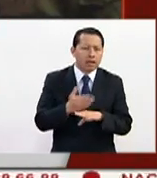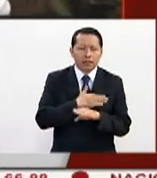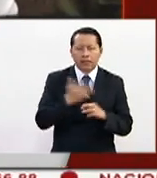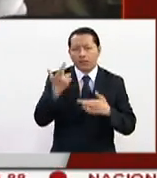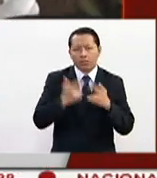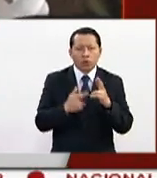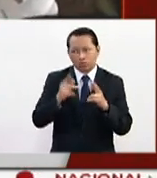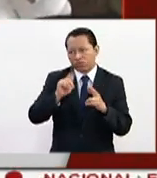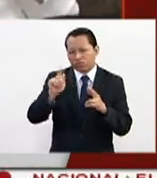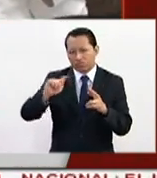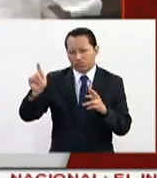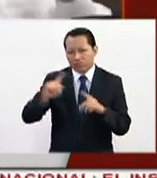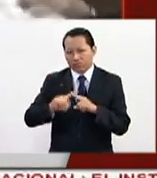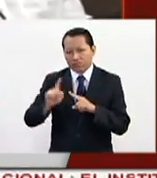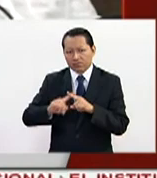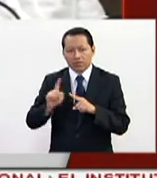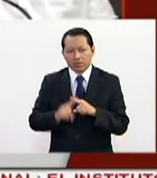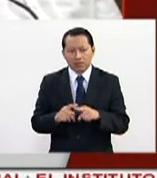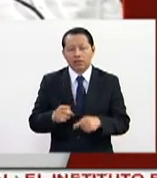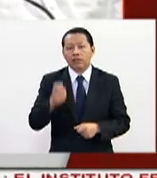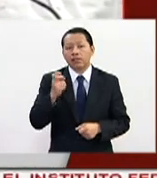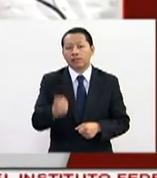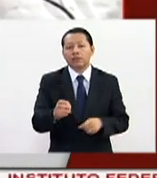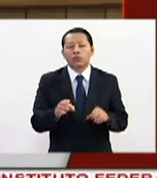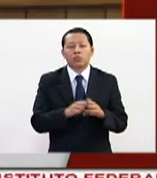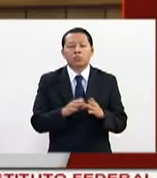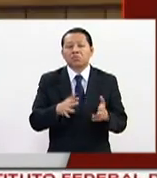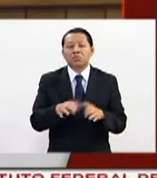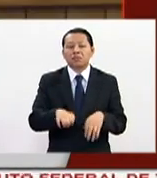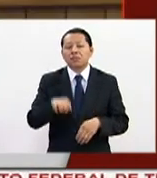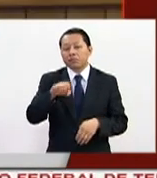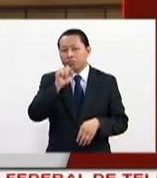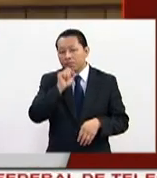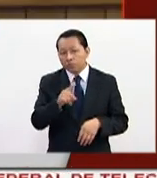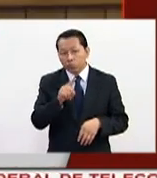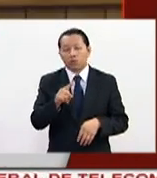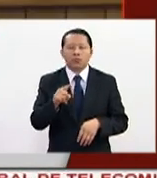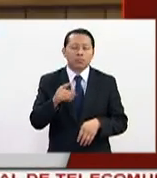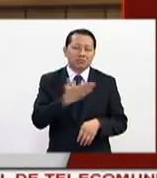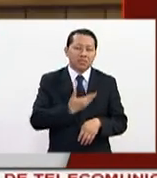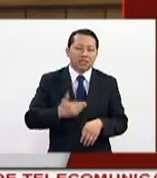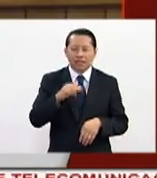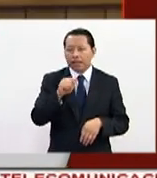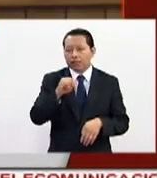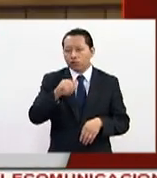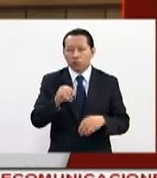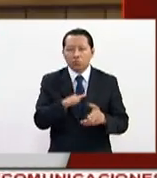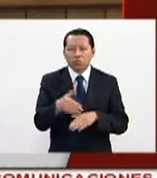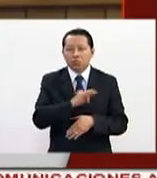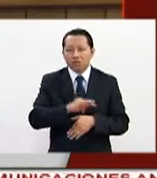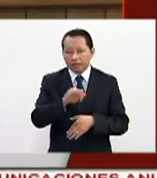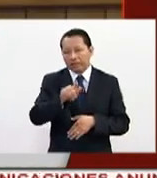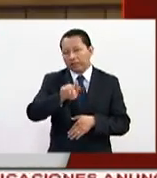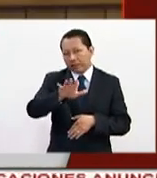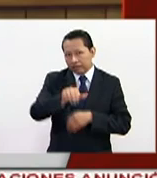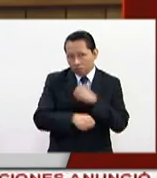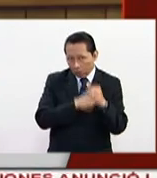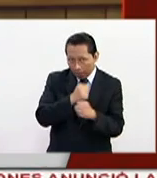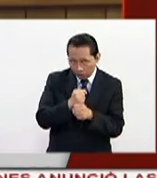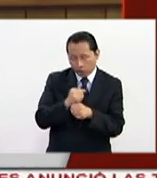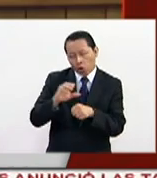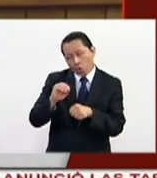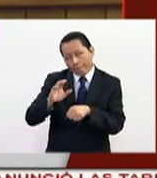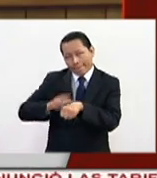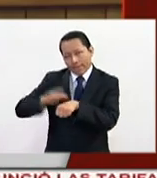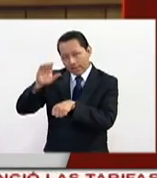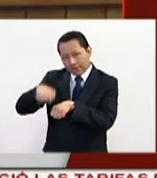revolución. Estos personajes pues, son más o menos de la edad del presidente Castro, la mayoría de ellos de 75 años o más.